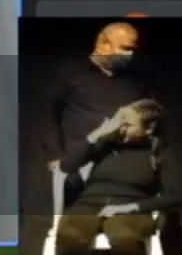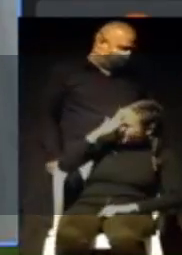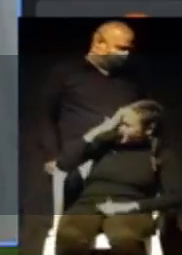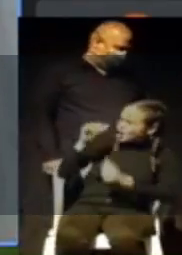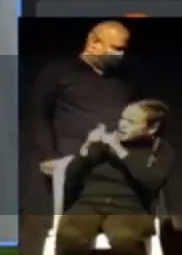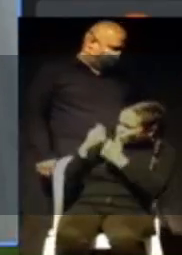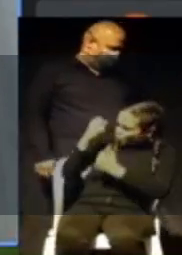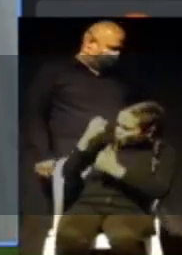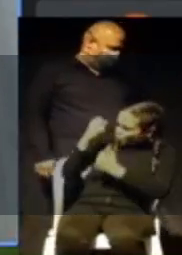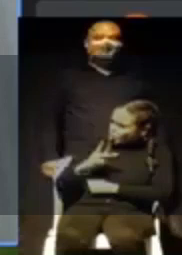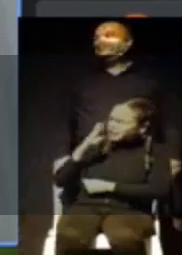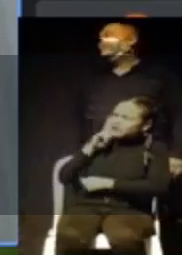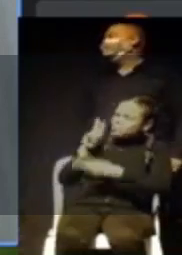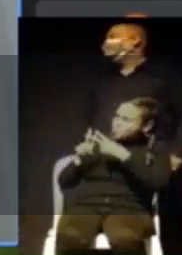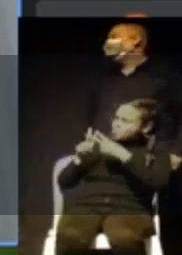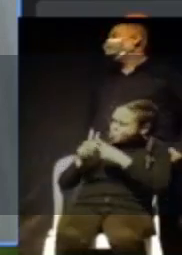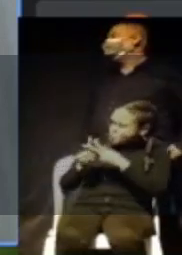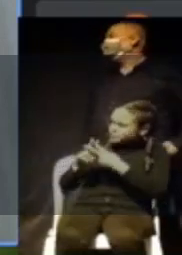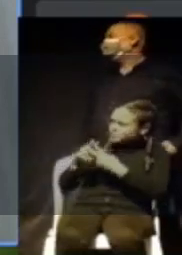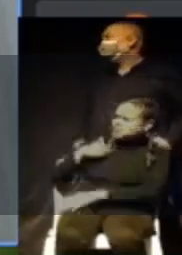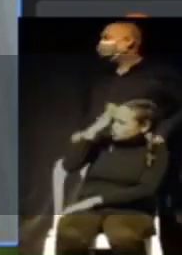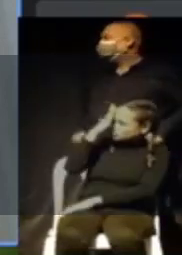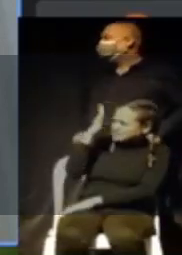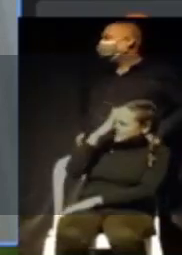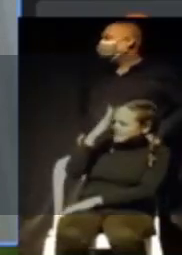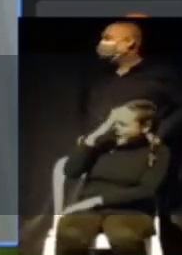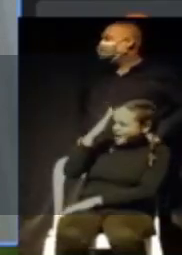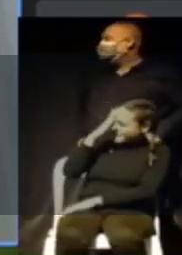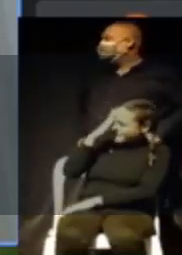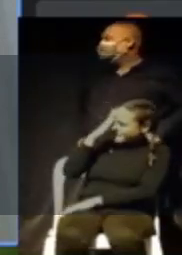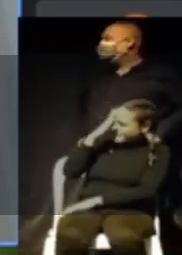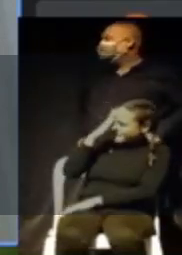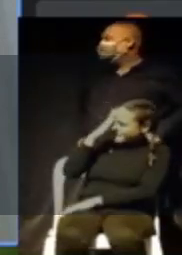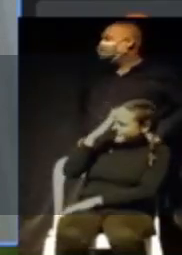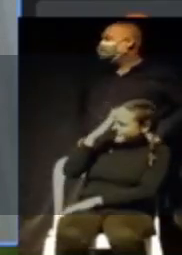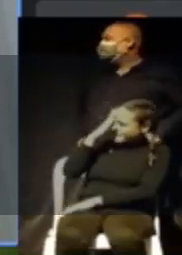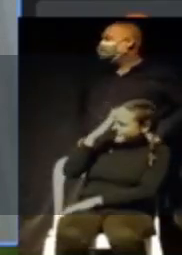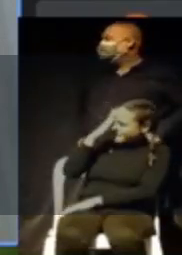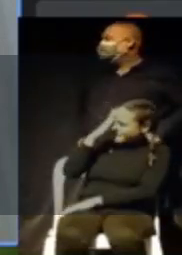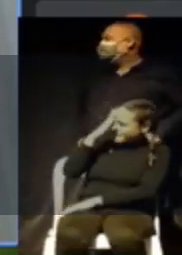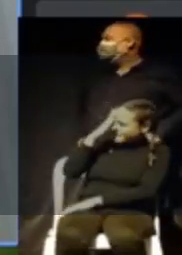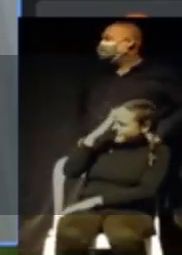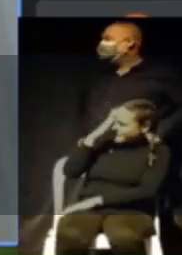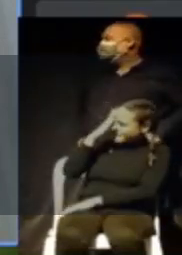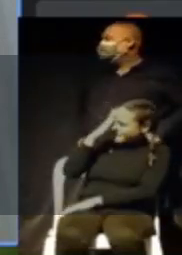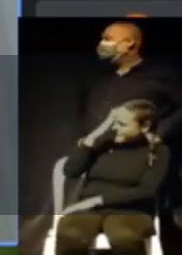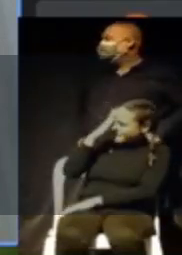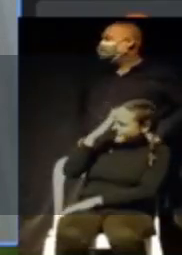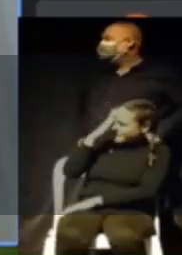compleja como deben estar, pues esas heridas